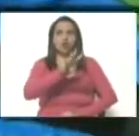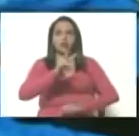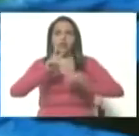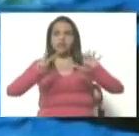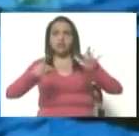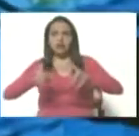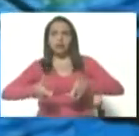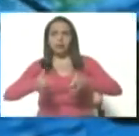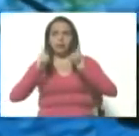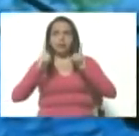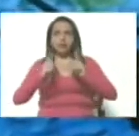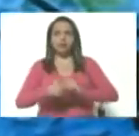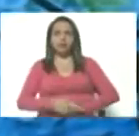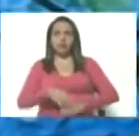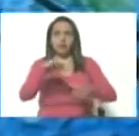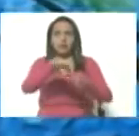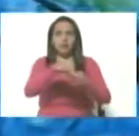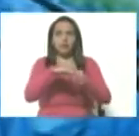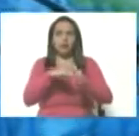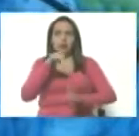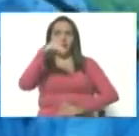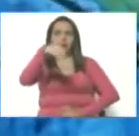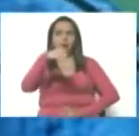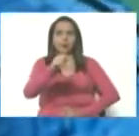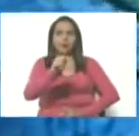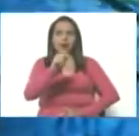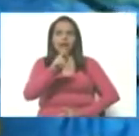licencias para cultivo de marihuana.